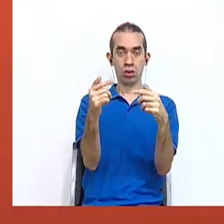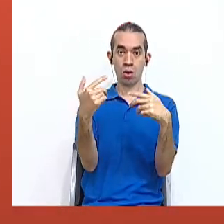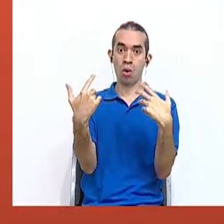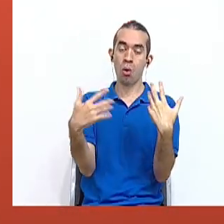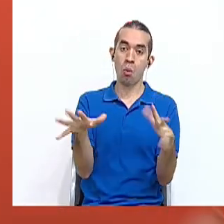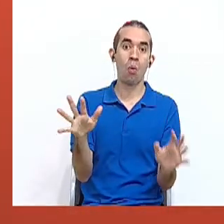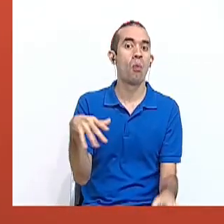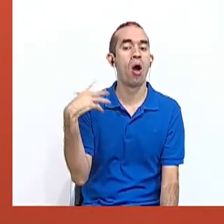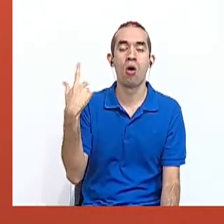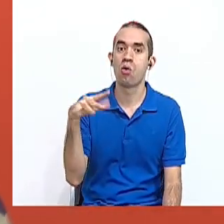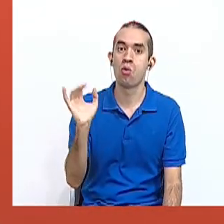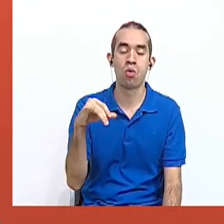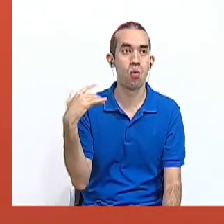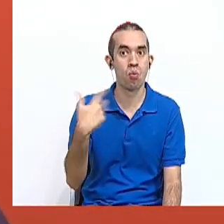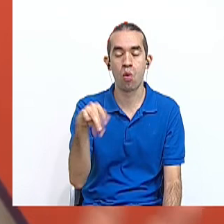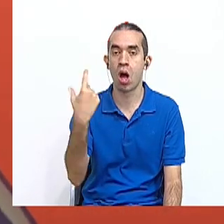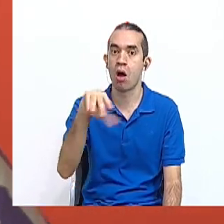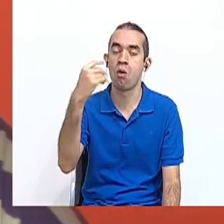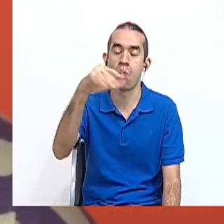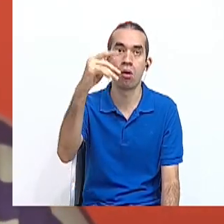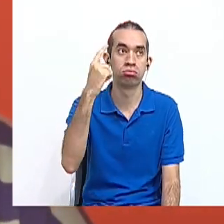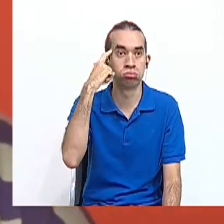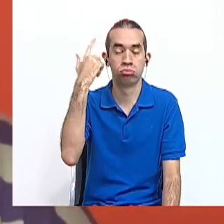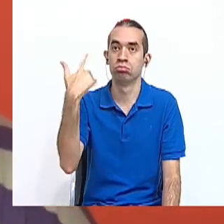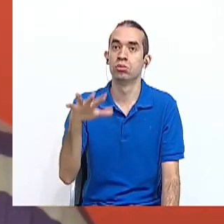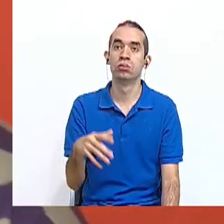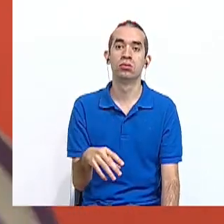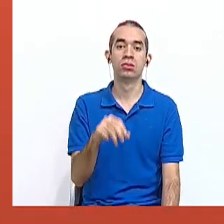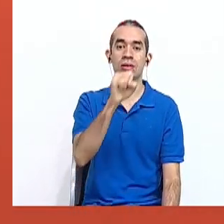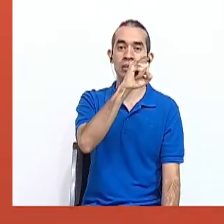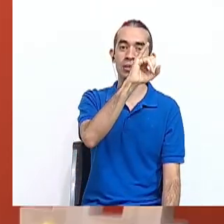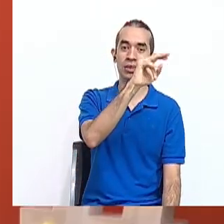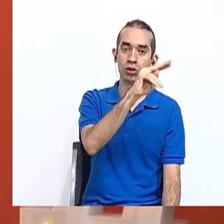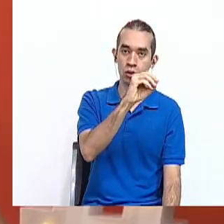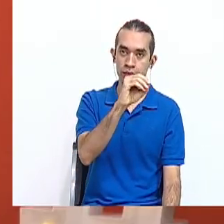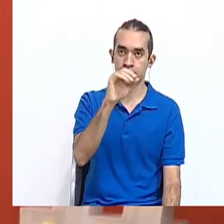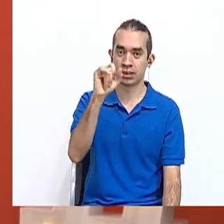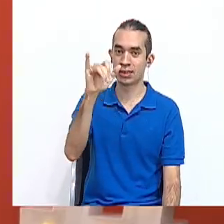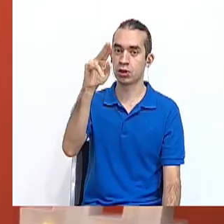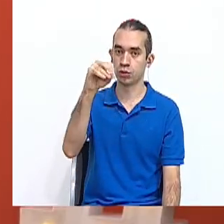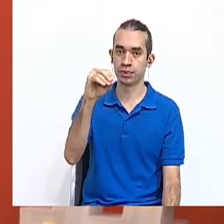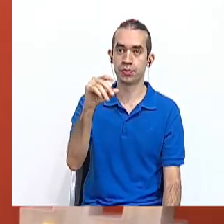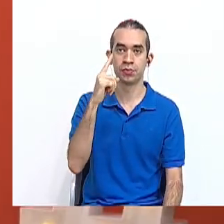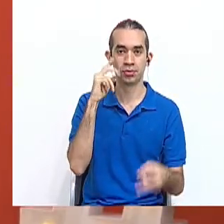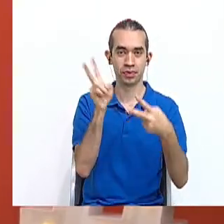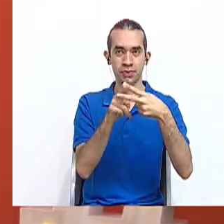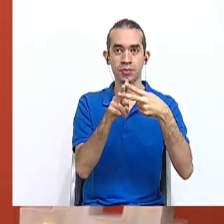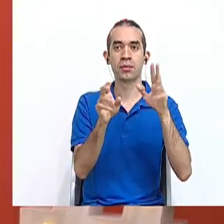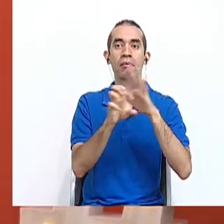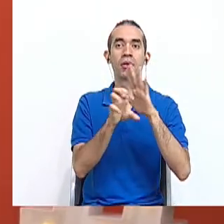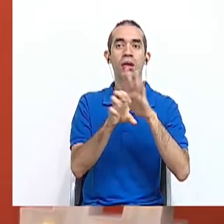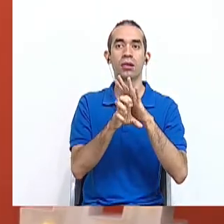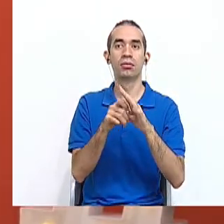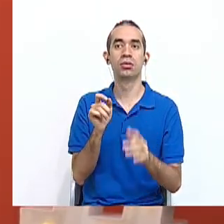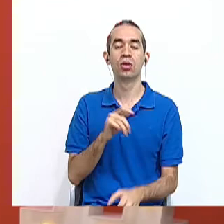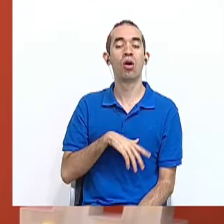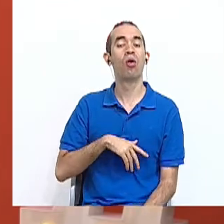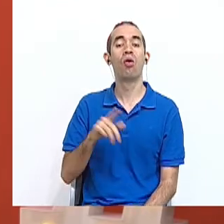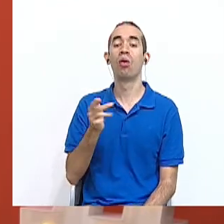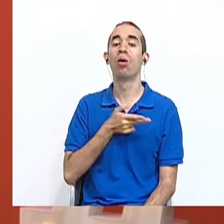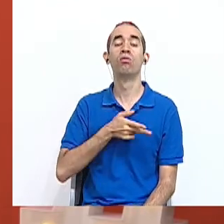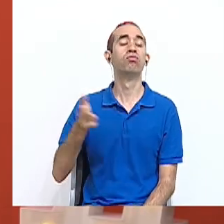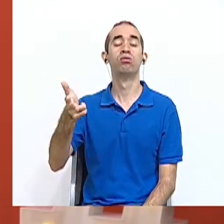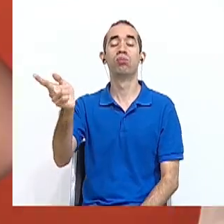súper loco? Por ejemplo, está sino y sino. Ok, ejemplo, no quiso viajar a Punta Arenas sino